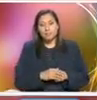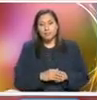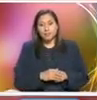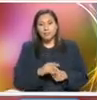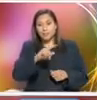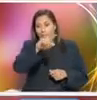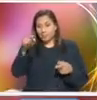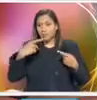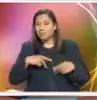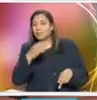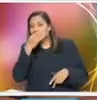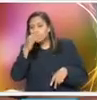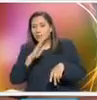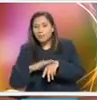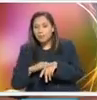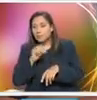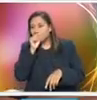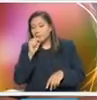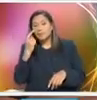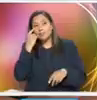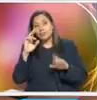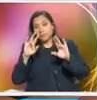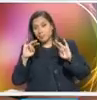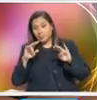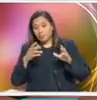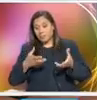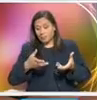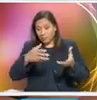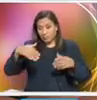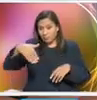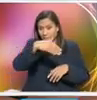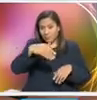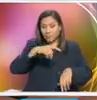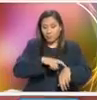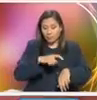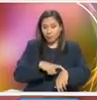los usuarios hay un reporte de, ojo, en este cruce,